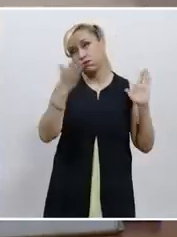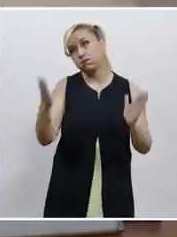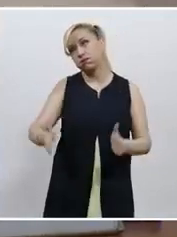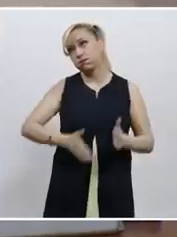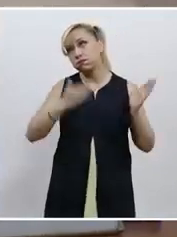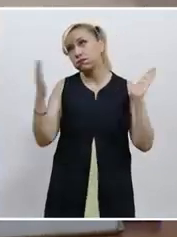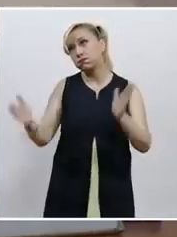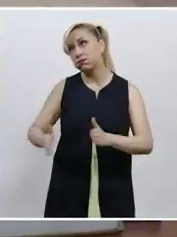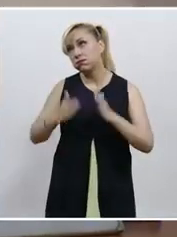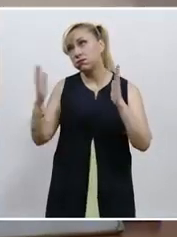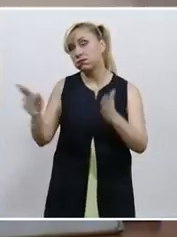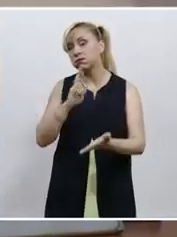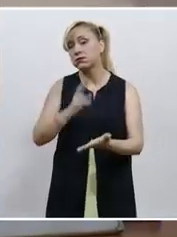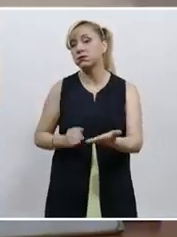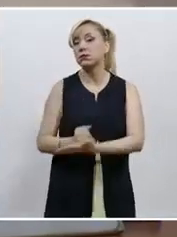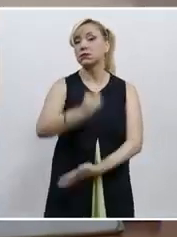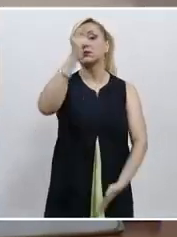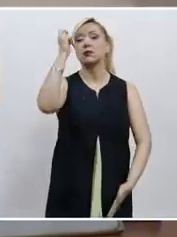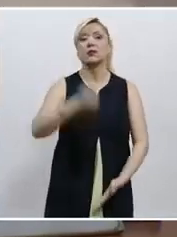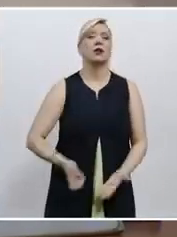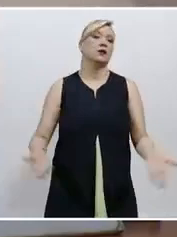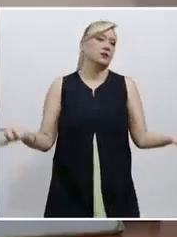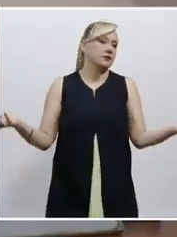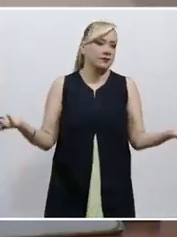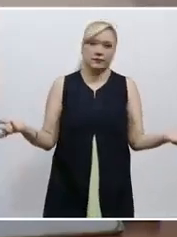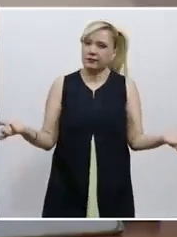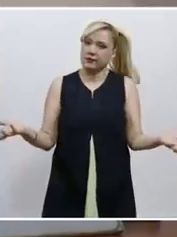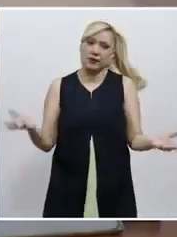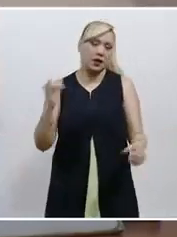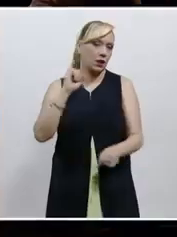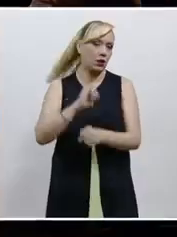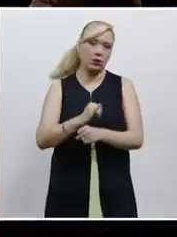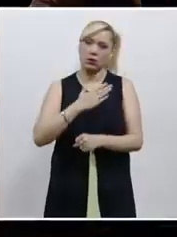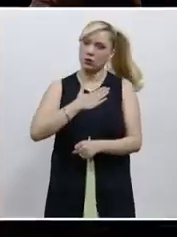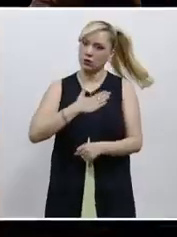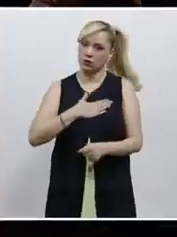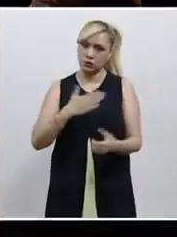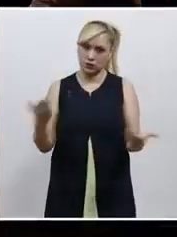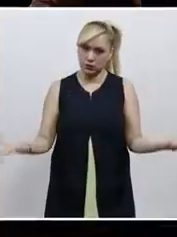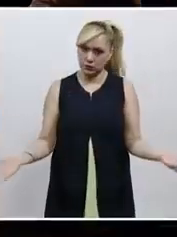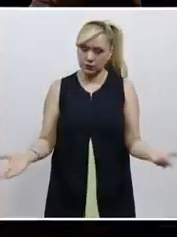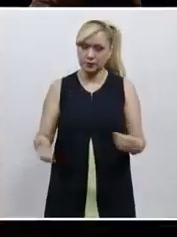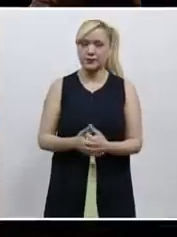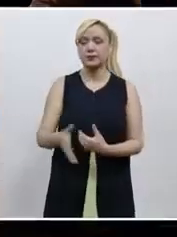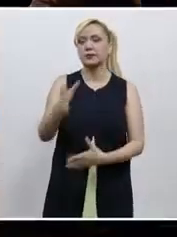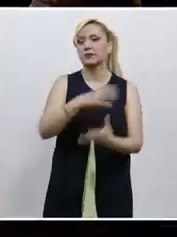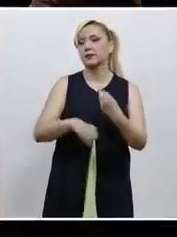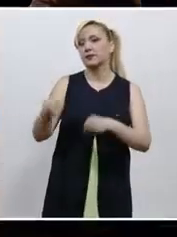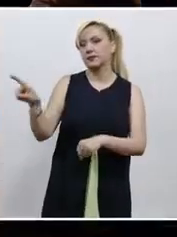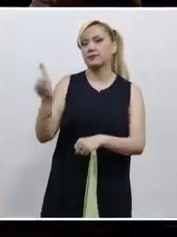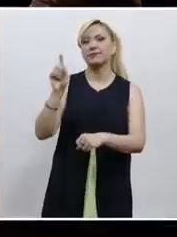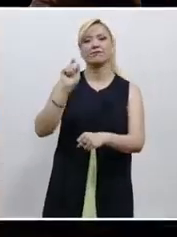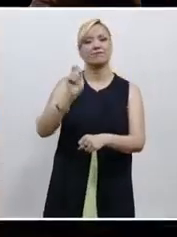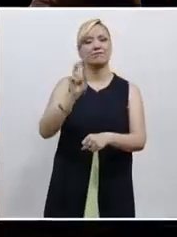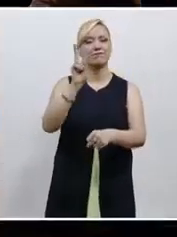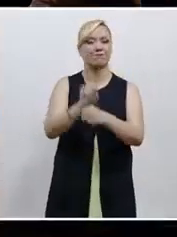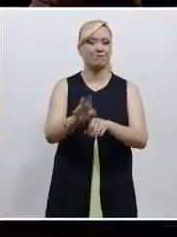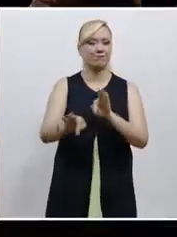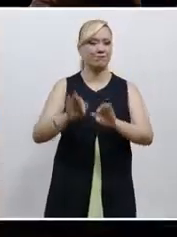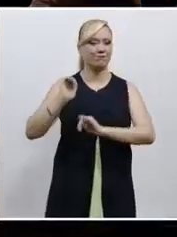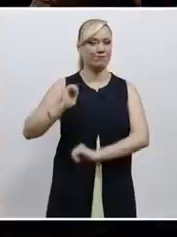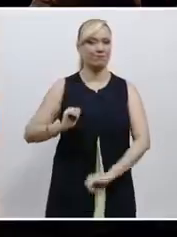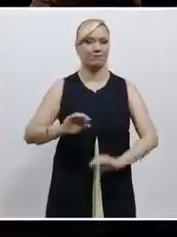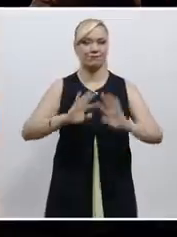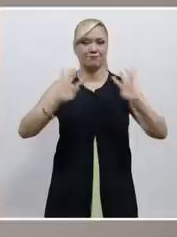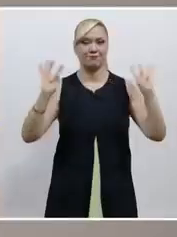justicia, a llegar a esa decisión, pues es en realidad una forma de injusticia. Por su parte, la consejera Lilia Mónica López Benítez